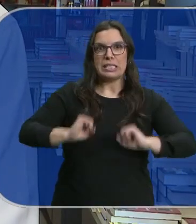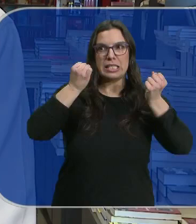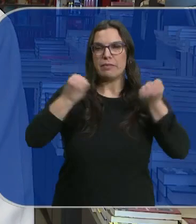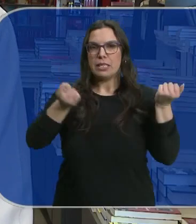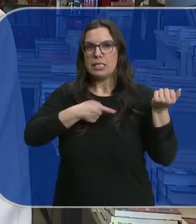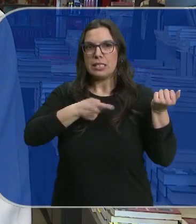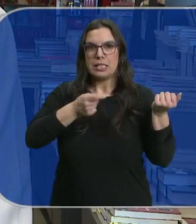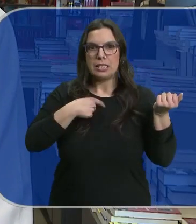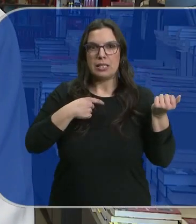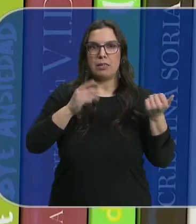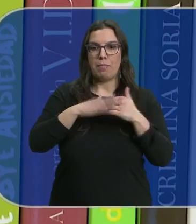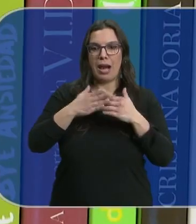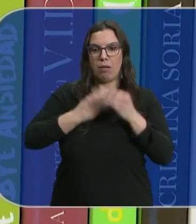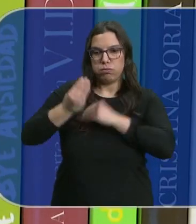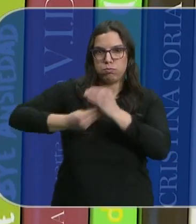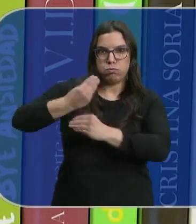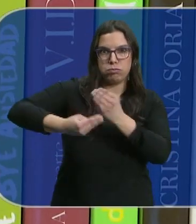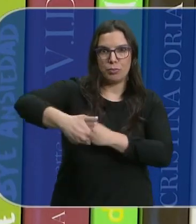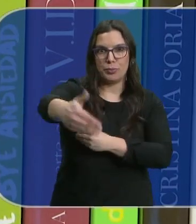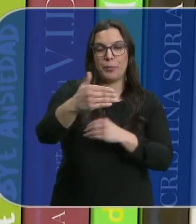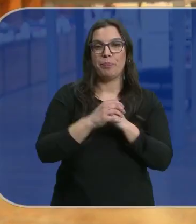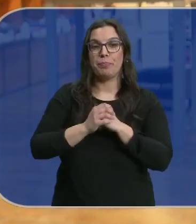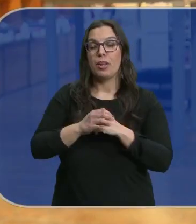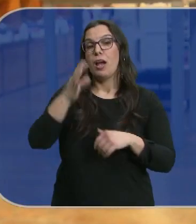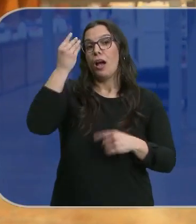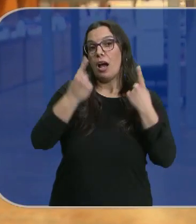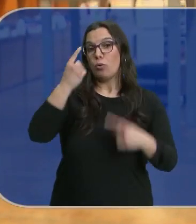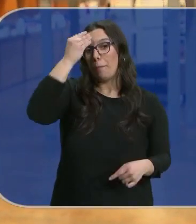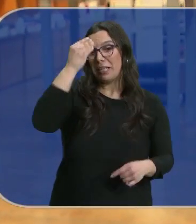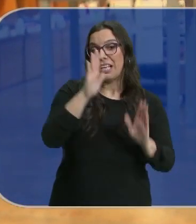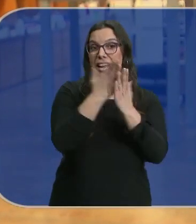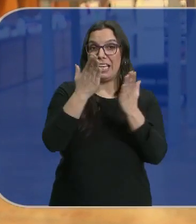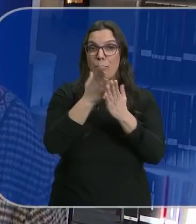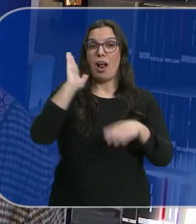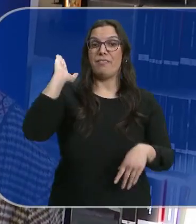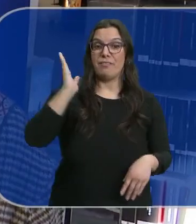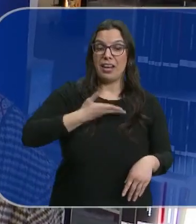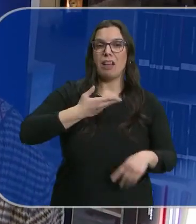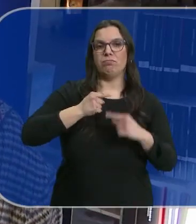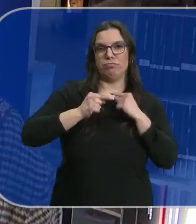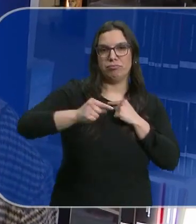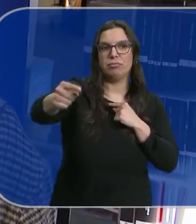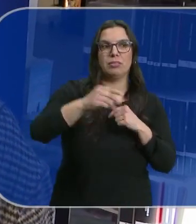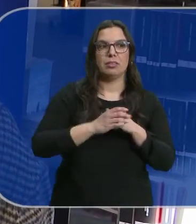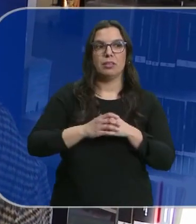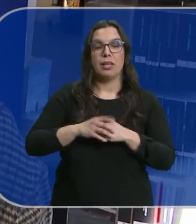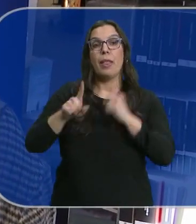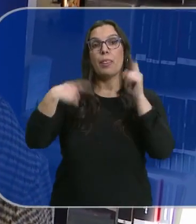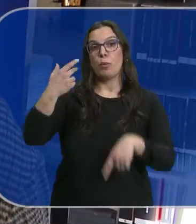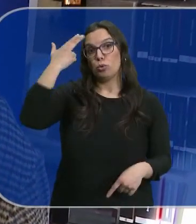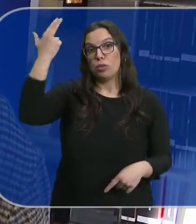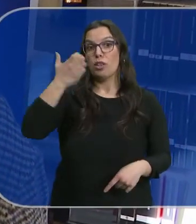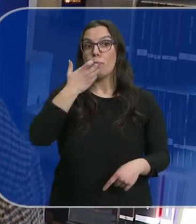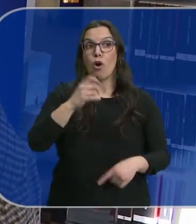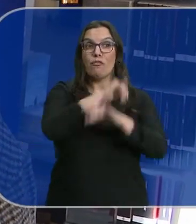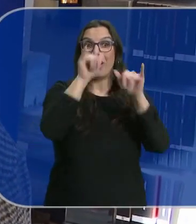para la perpetuación de la especie. O quien cree que estas publicaciones son perjudiciales a la larga. Pues que va a aumentar el número de suicidios, porque